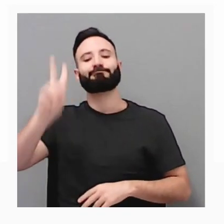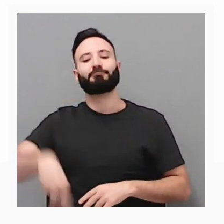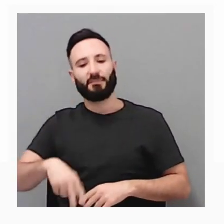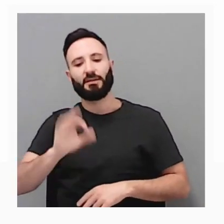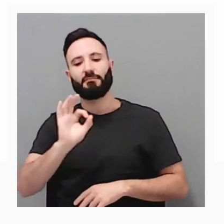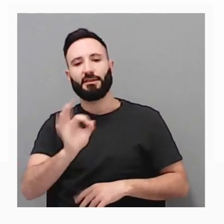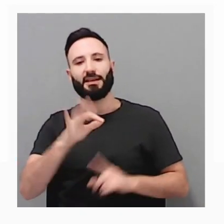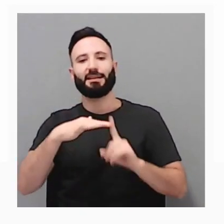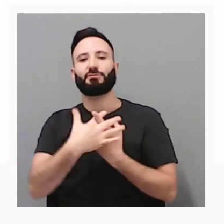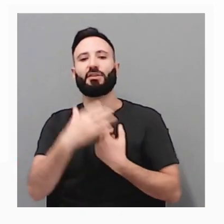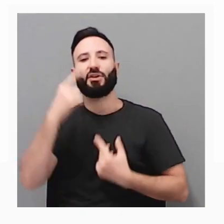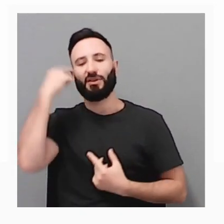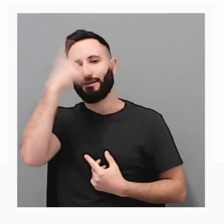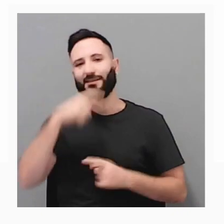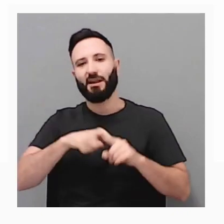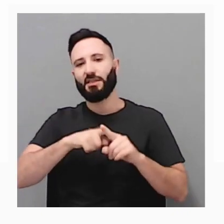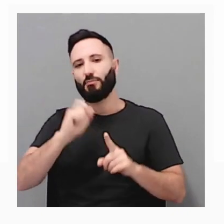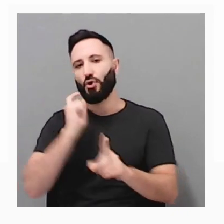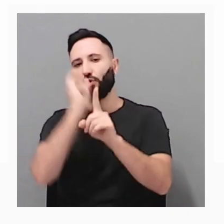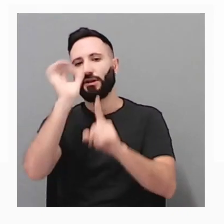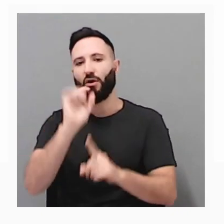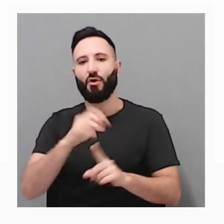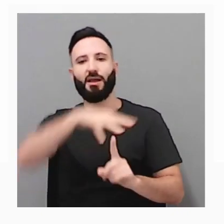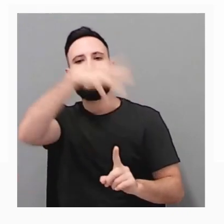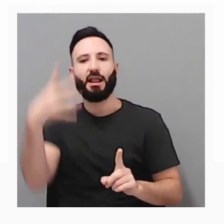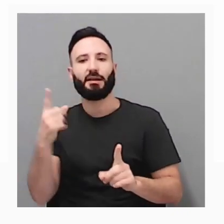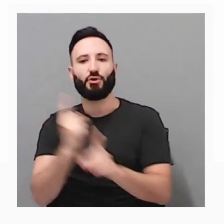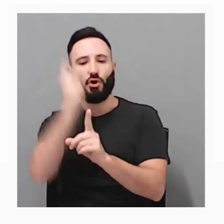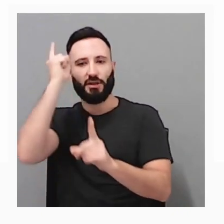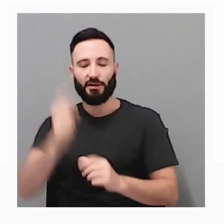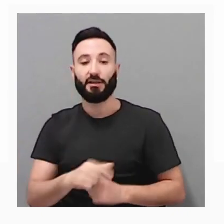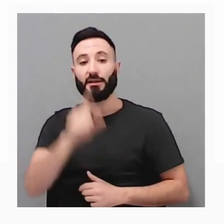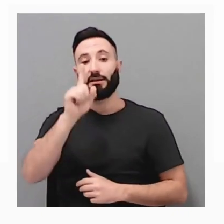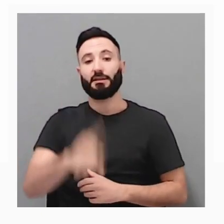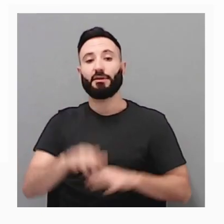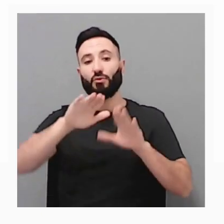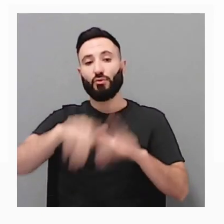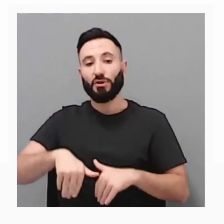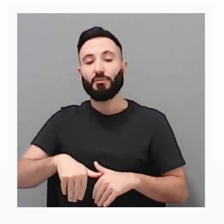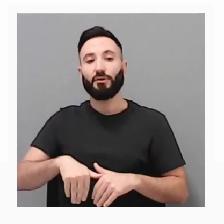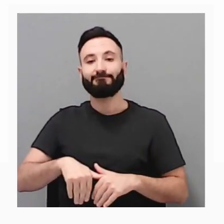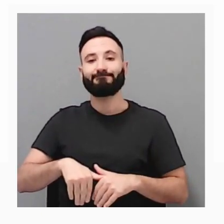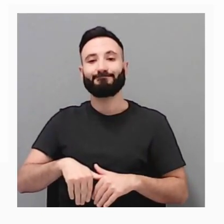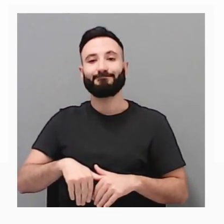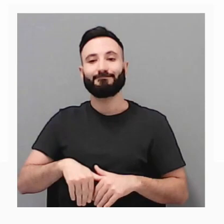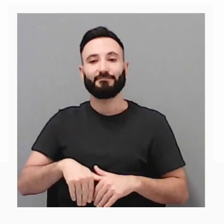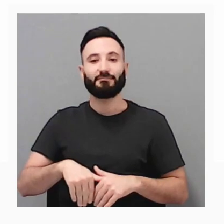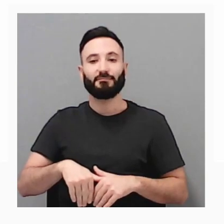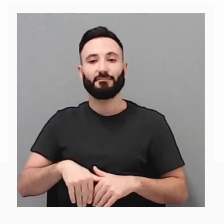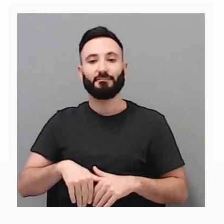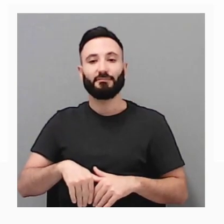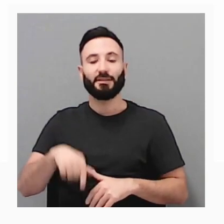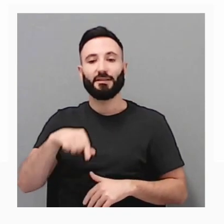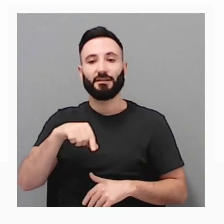de racismo o de xenofobia. Y por último, tener referentes, una representatividad positiva